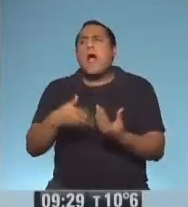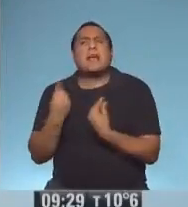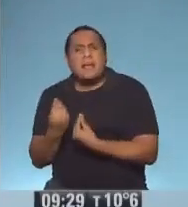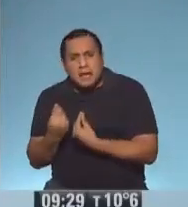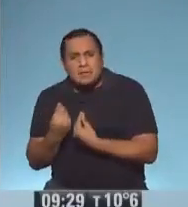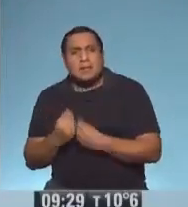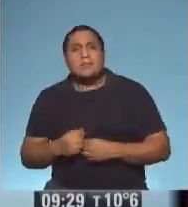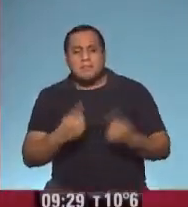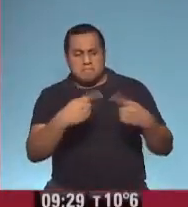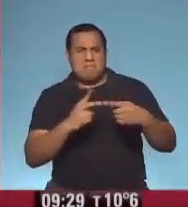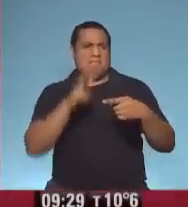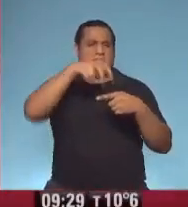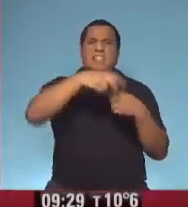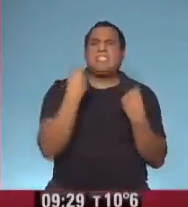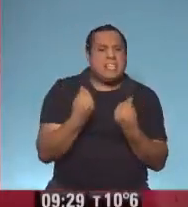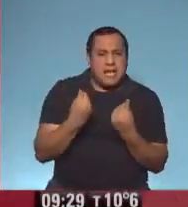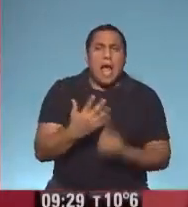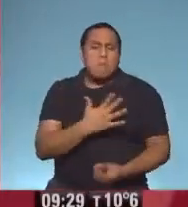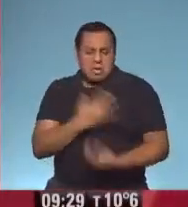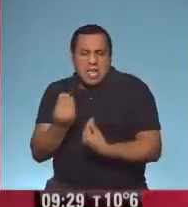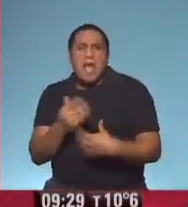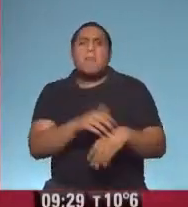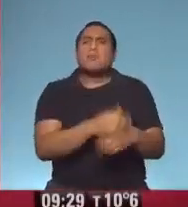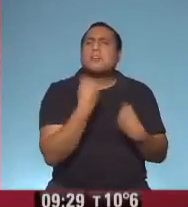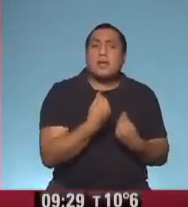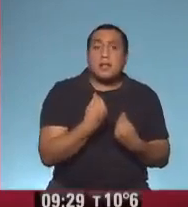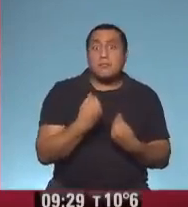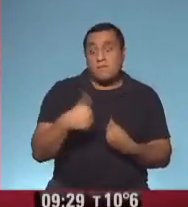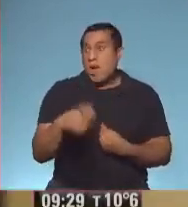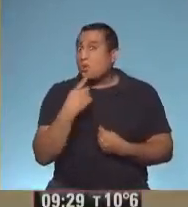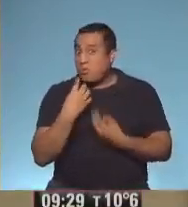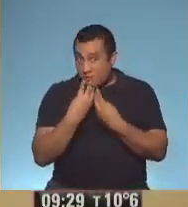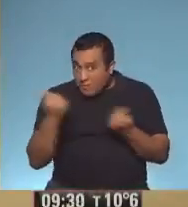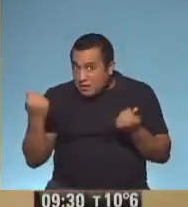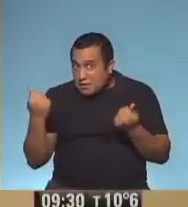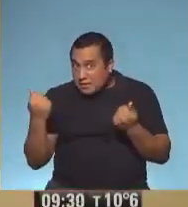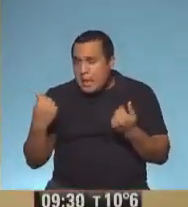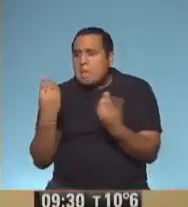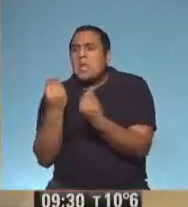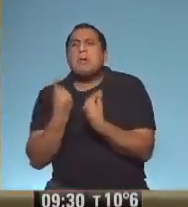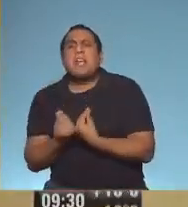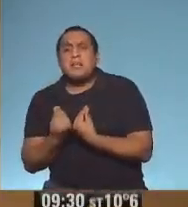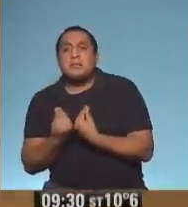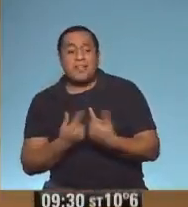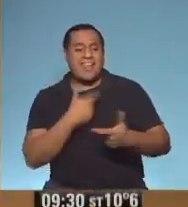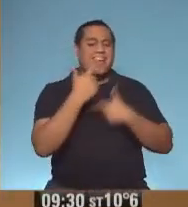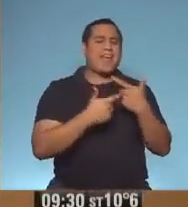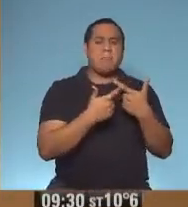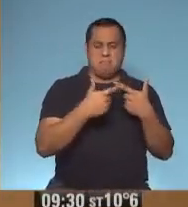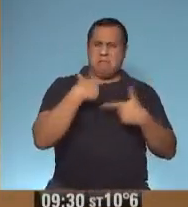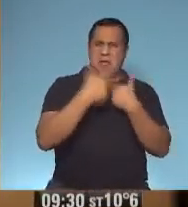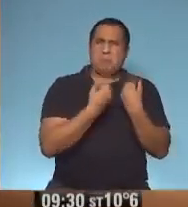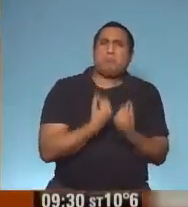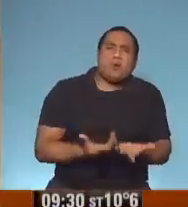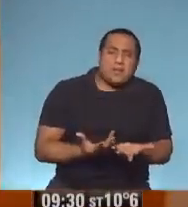hay barreras que saltar. ¿Qué es amor? ¿La amistad? ¿Mis dudas terminarán? ¿Qué es el miedo que nos hace reír?